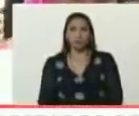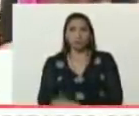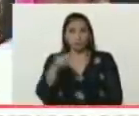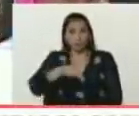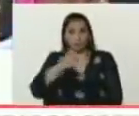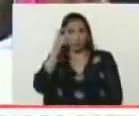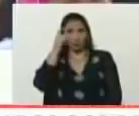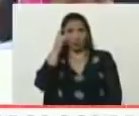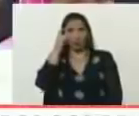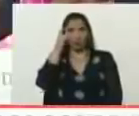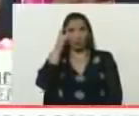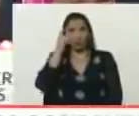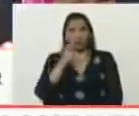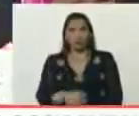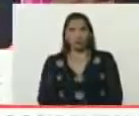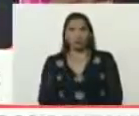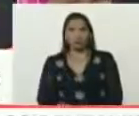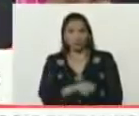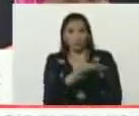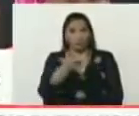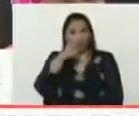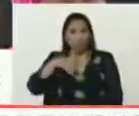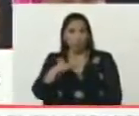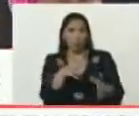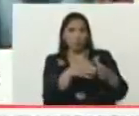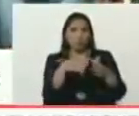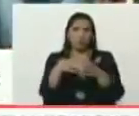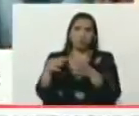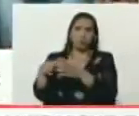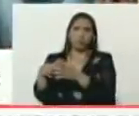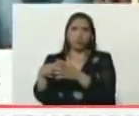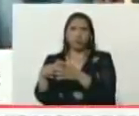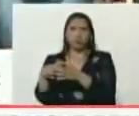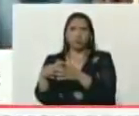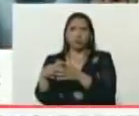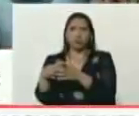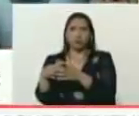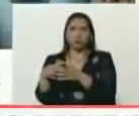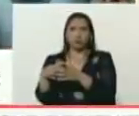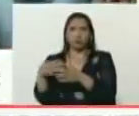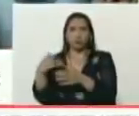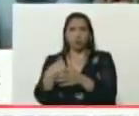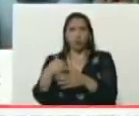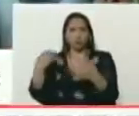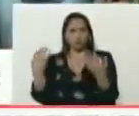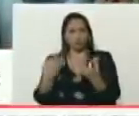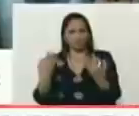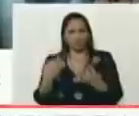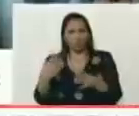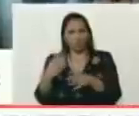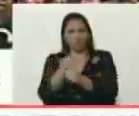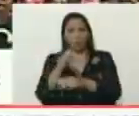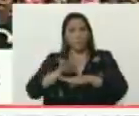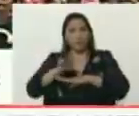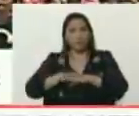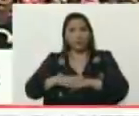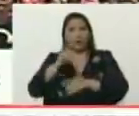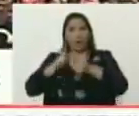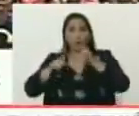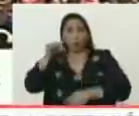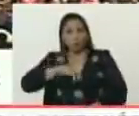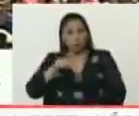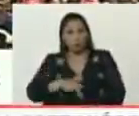hoy día, este pueblo organizado, estoy seguro que de ocurrir algo atenderá el